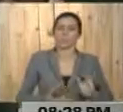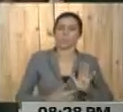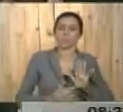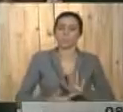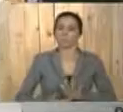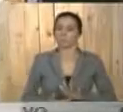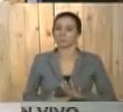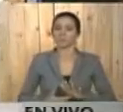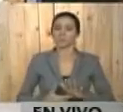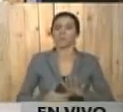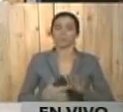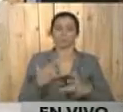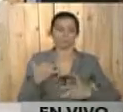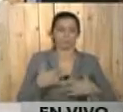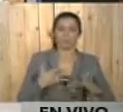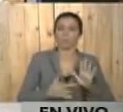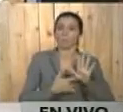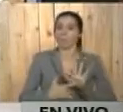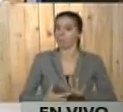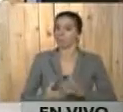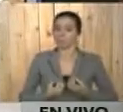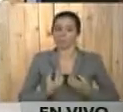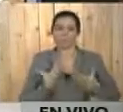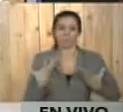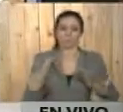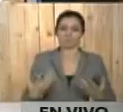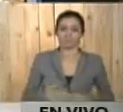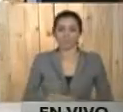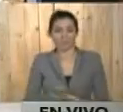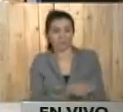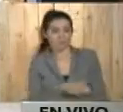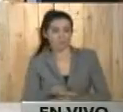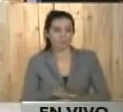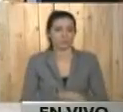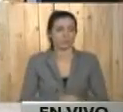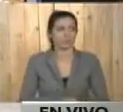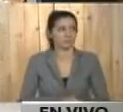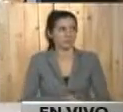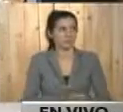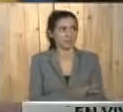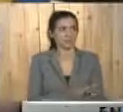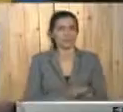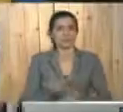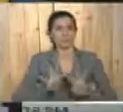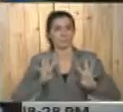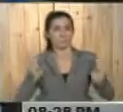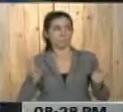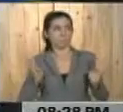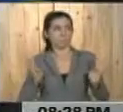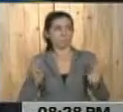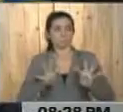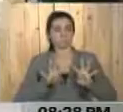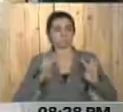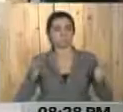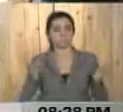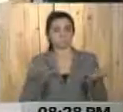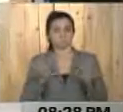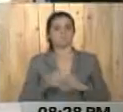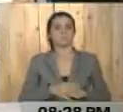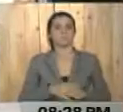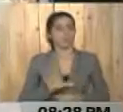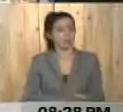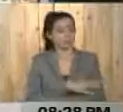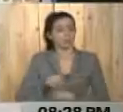credibilidad, todo el papel de la microcantata, porque entiendo que esto es una cantata más amplia, ¿verdad? Sí. La cantata de la canción